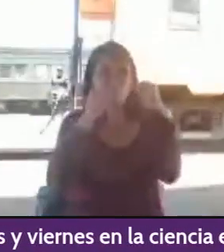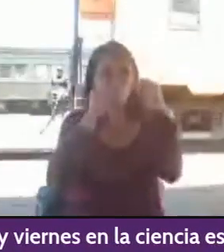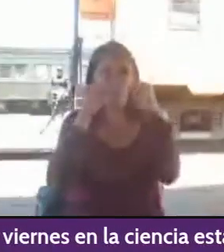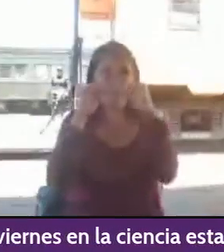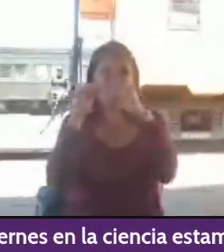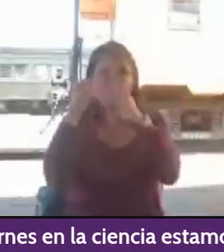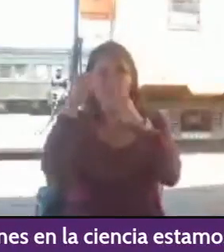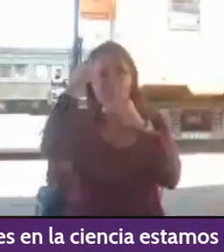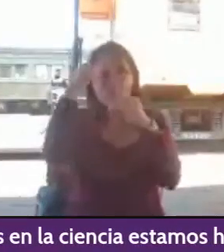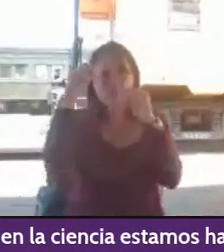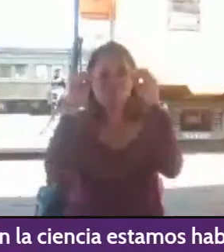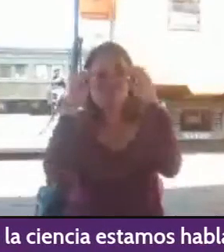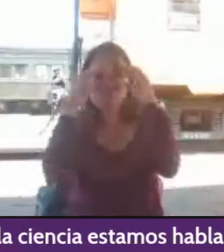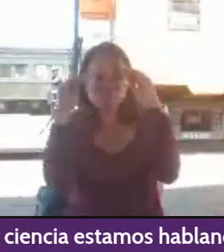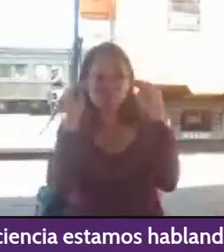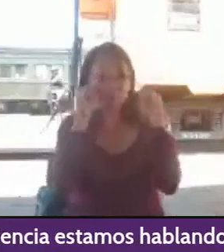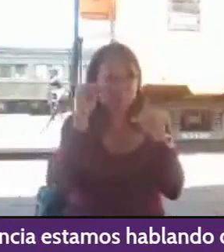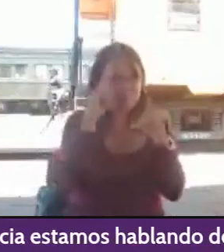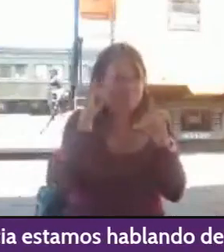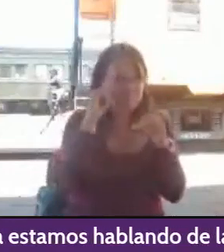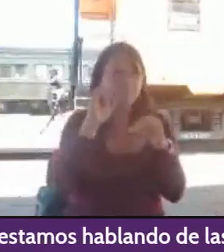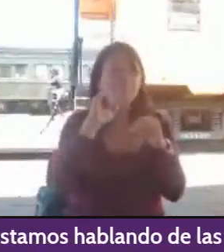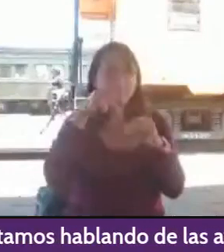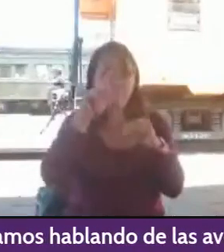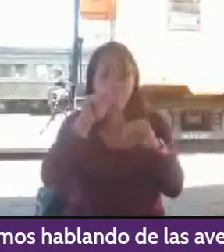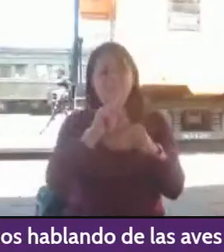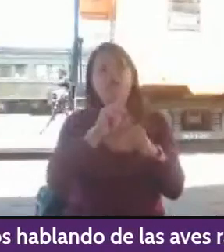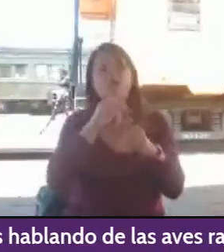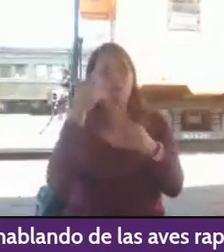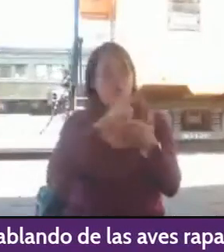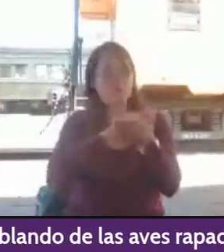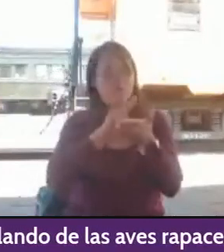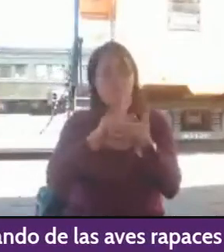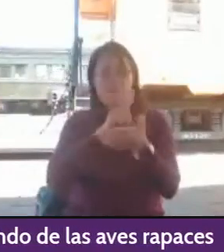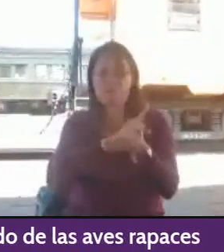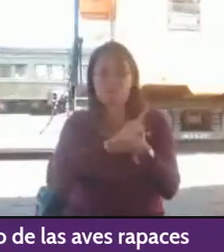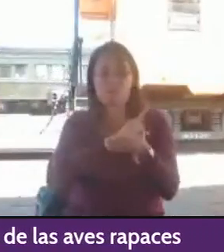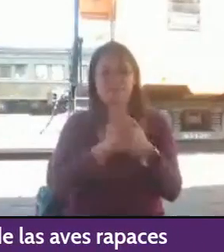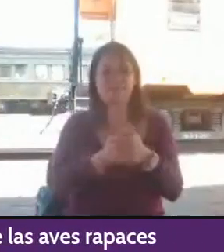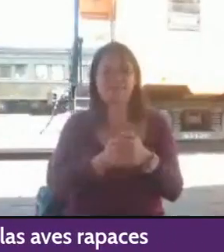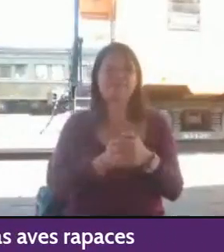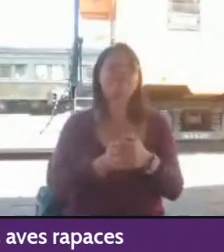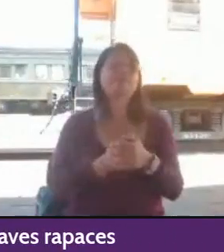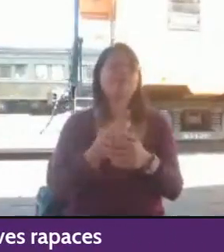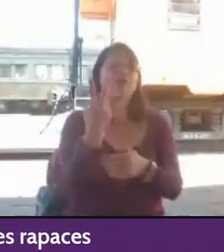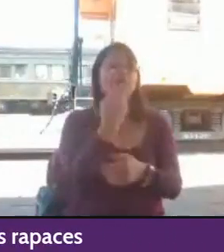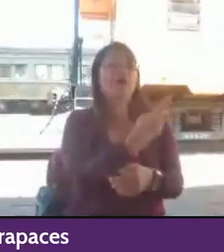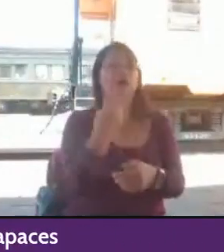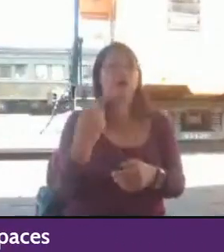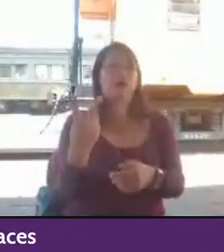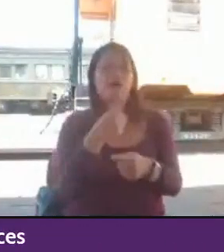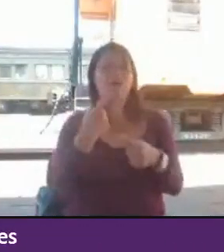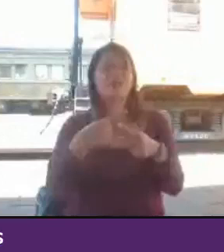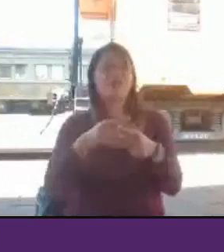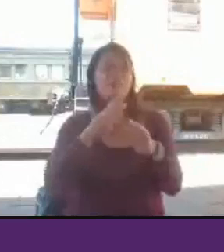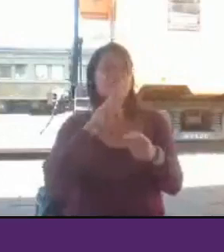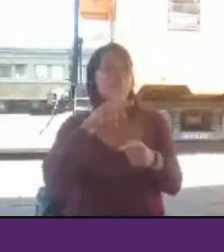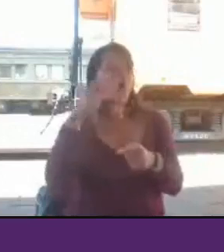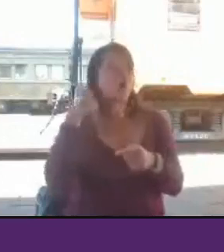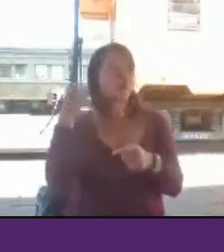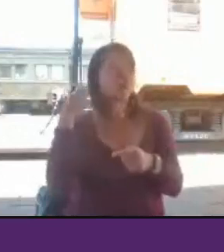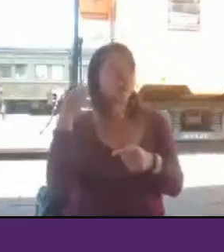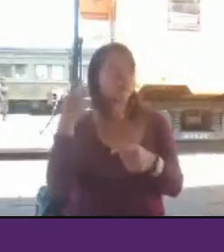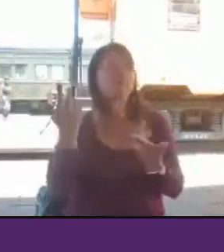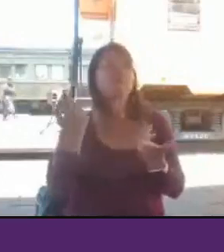seguir medio viendo y hacen limpieza al ojo. Una más. Audición. ¿Quién creen que tiene mejor oído? Levanten la mano